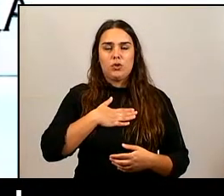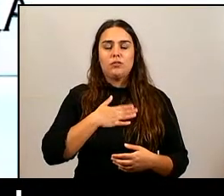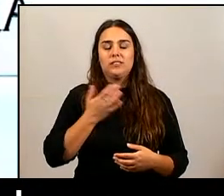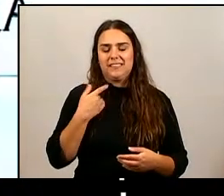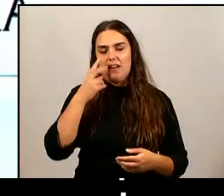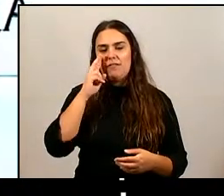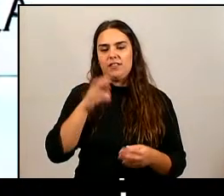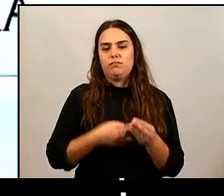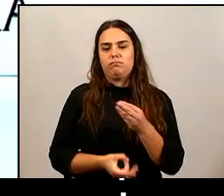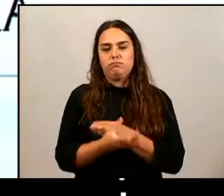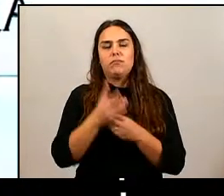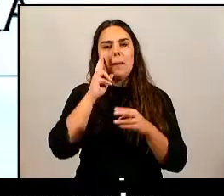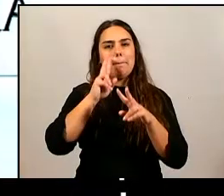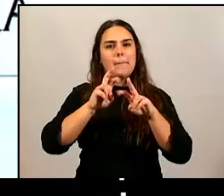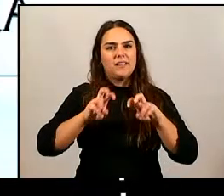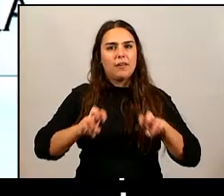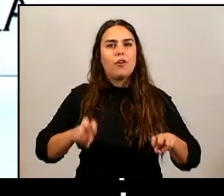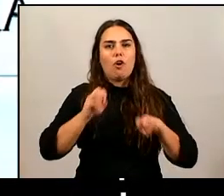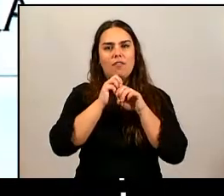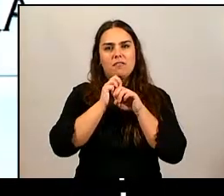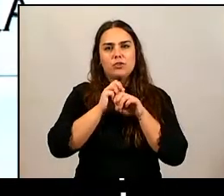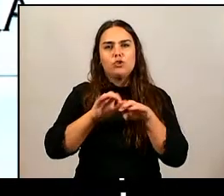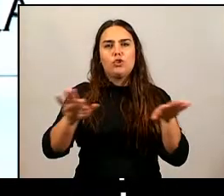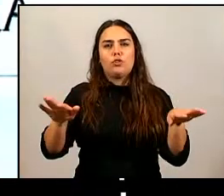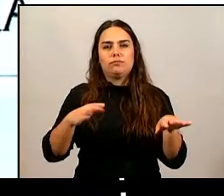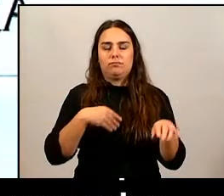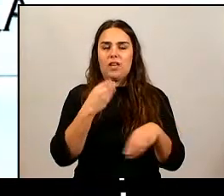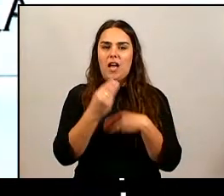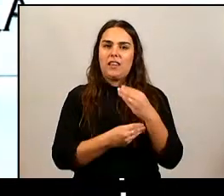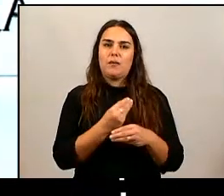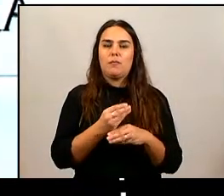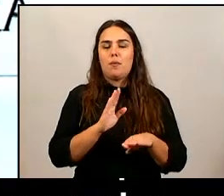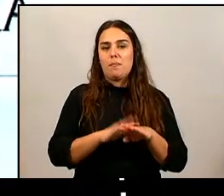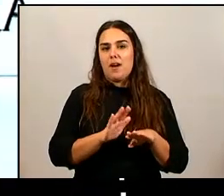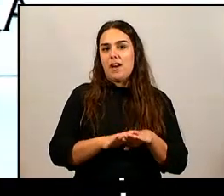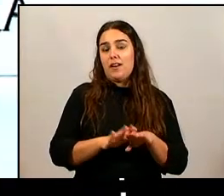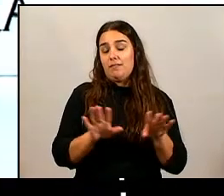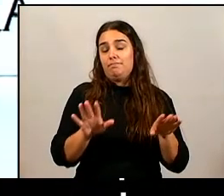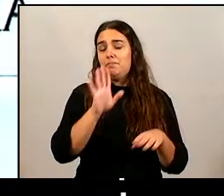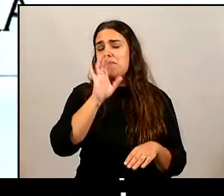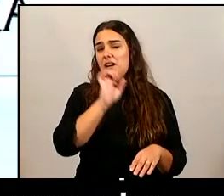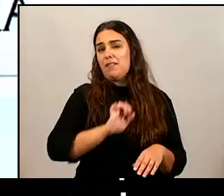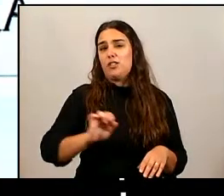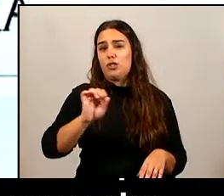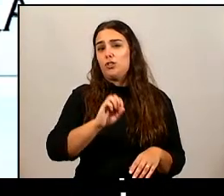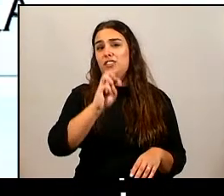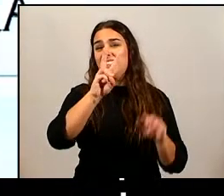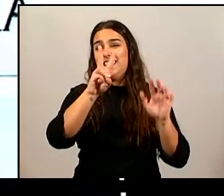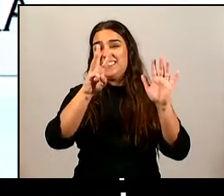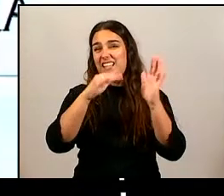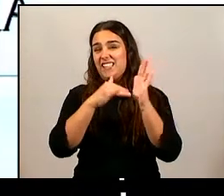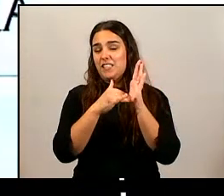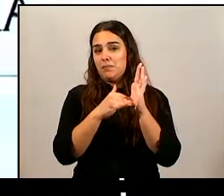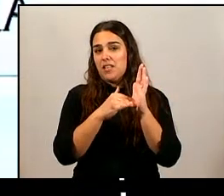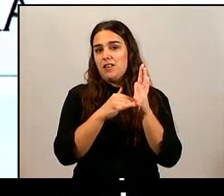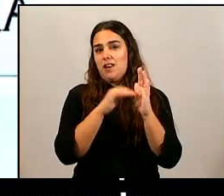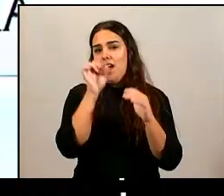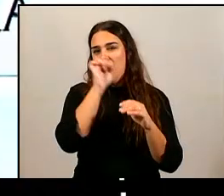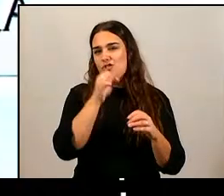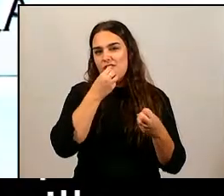publicaciones, investigaciones y difusión que hacemos de esa maravilla que tenemos de 66.000 años de historia, está